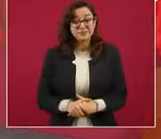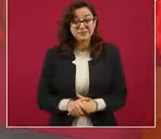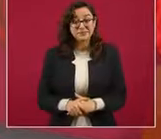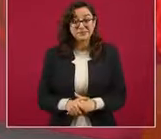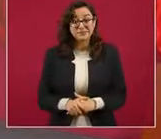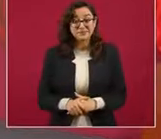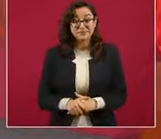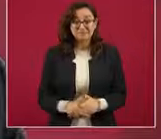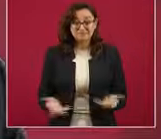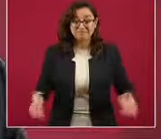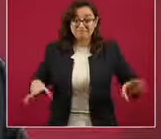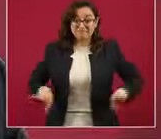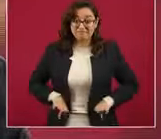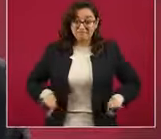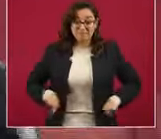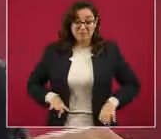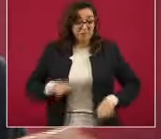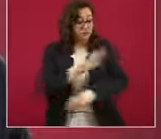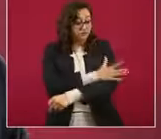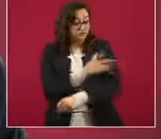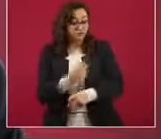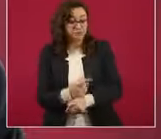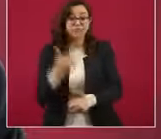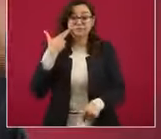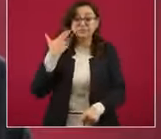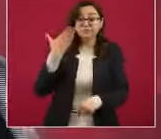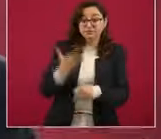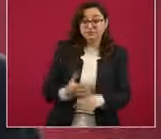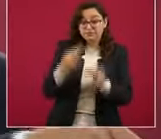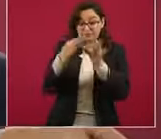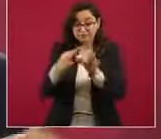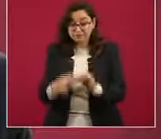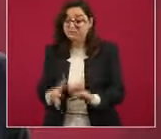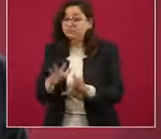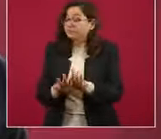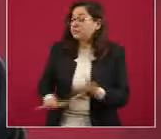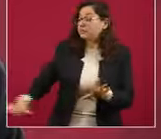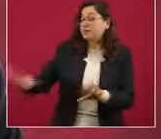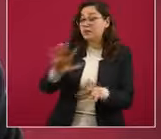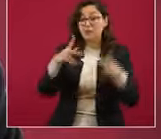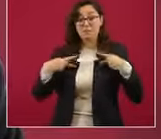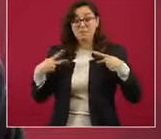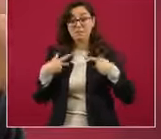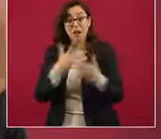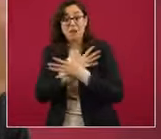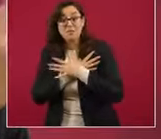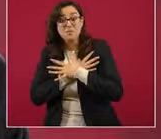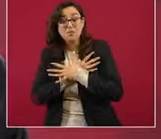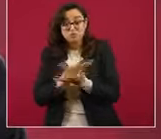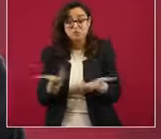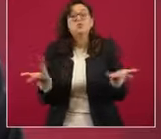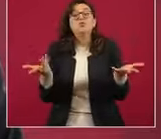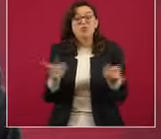Que sean honestos, que sean responsables, que le tengan amor al pueblo. ¿Dónde están?